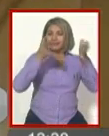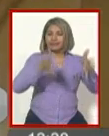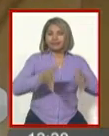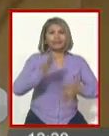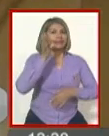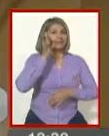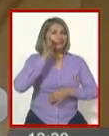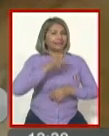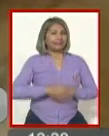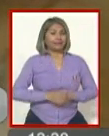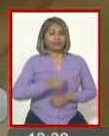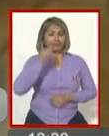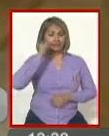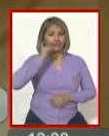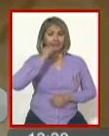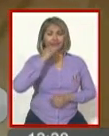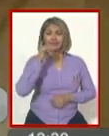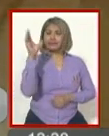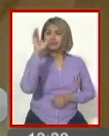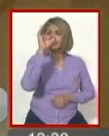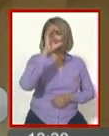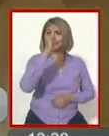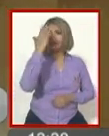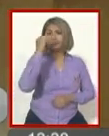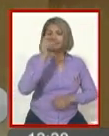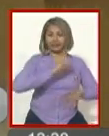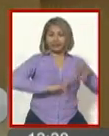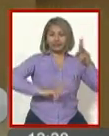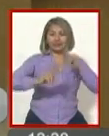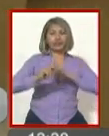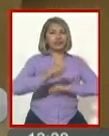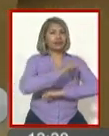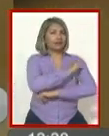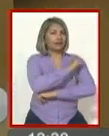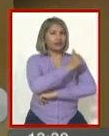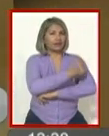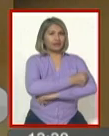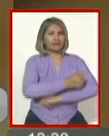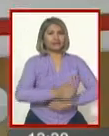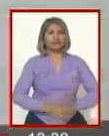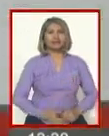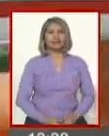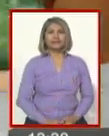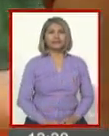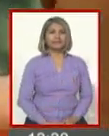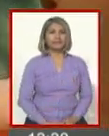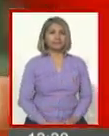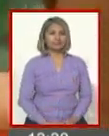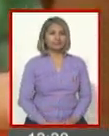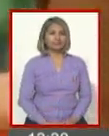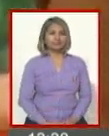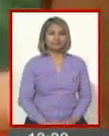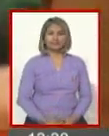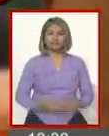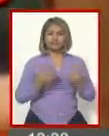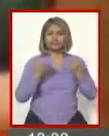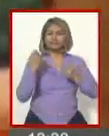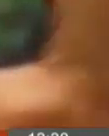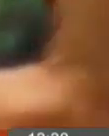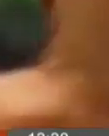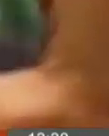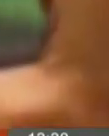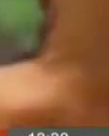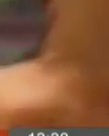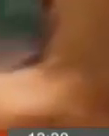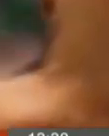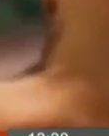abandonada por su madre. La mujer está siendo buscada por los vecinos y las autoridades. Reporteros al día,